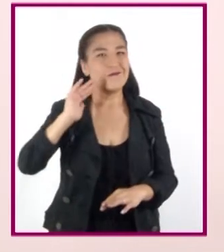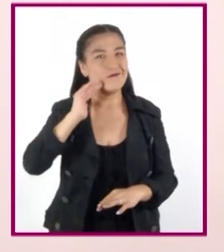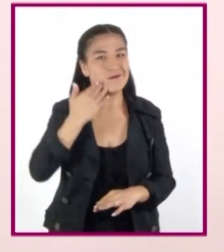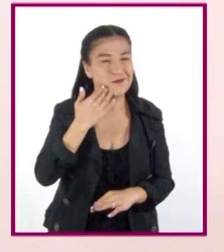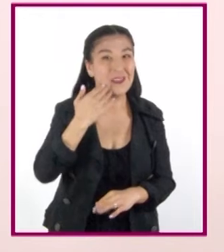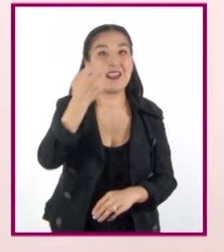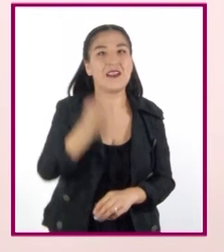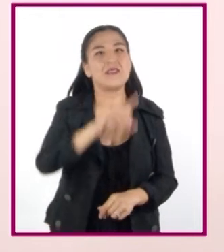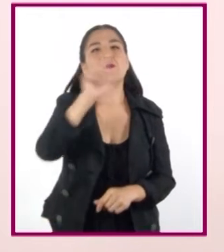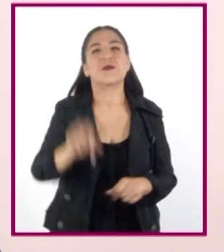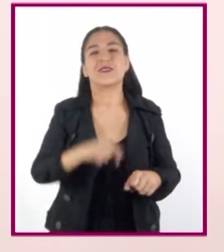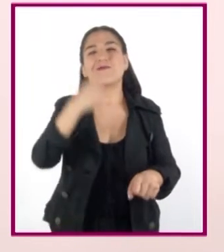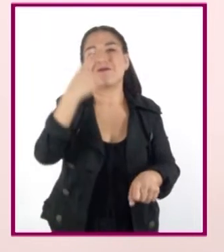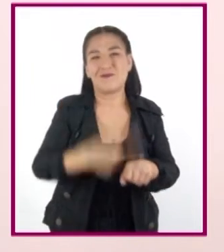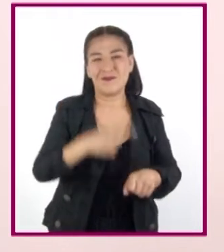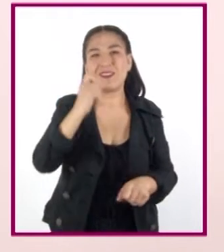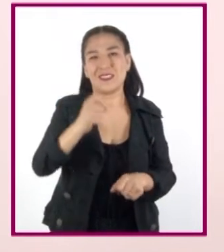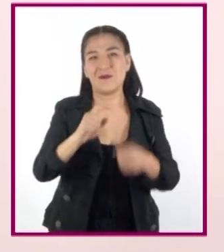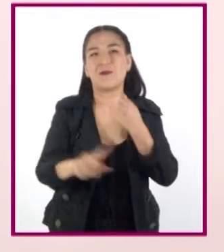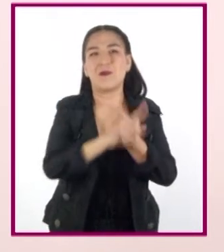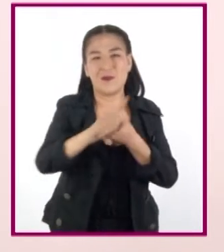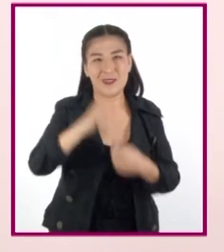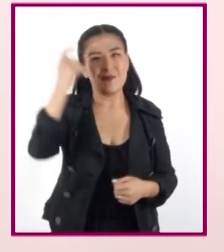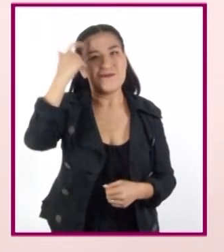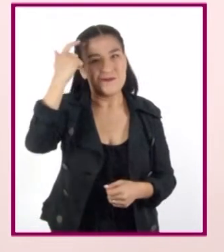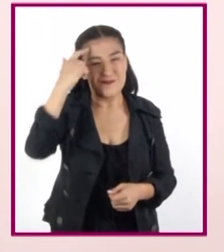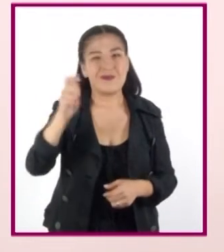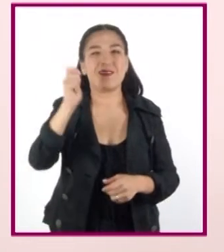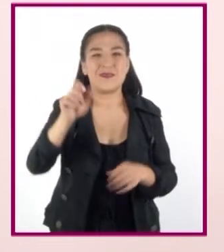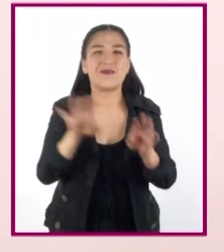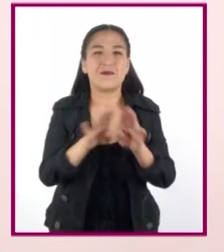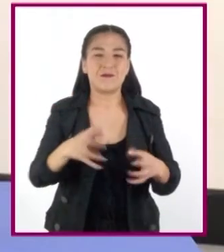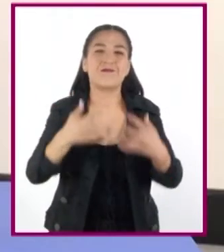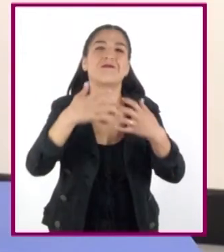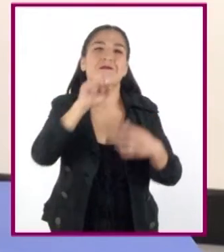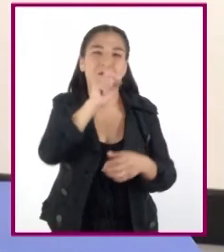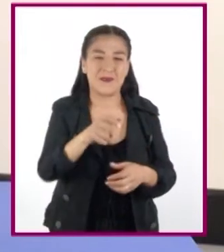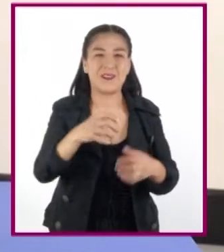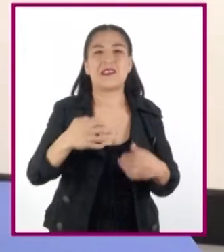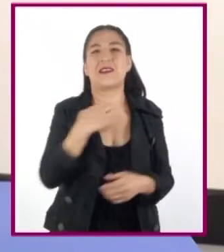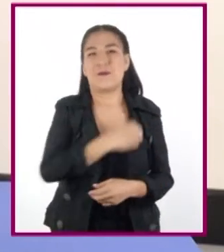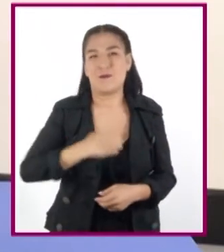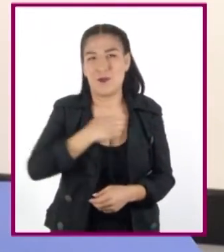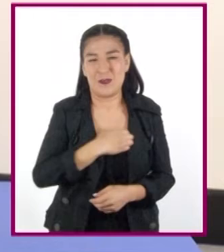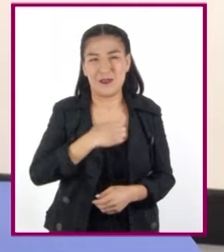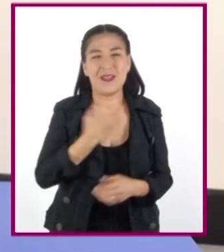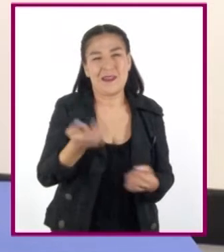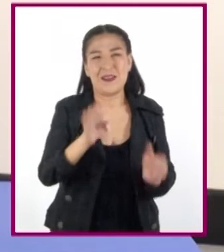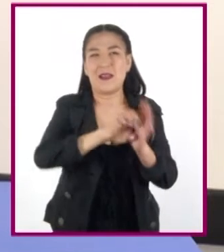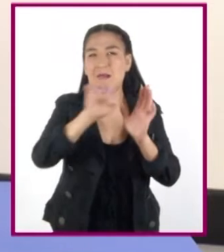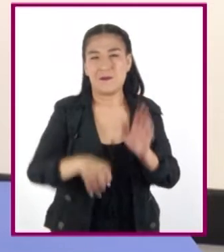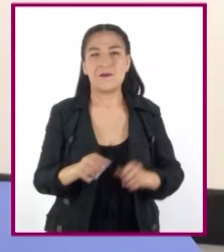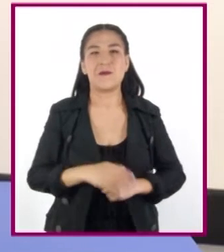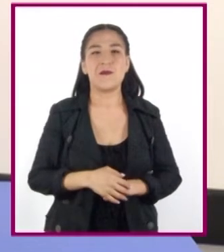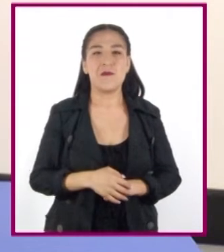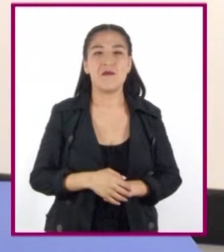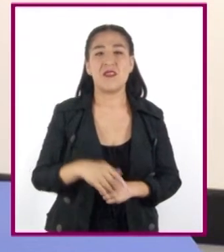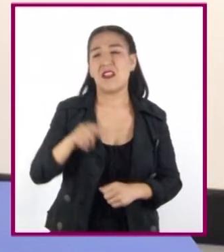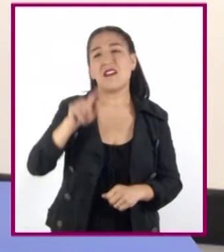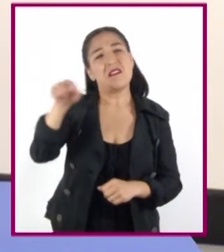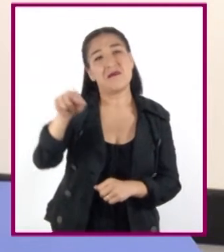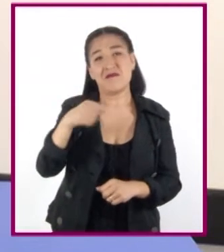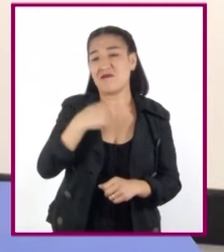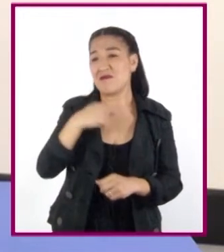equilibrio mental y sanidad emocional de nuestra sociedad. Ejemplo de ello son frases como "sin ti me